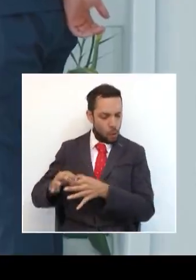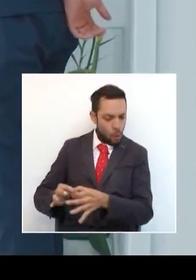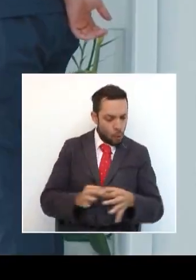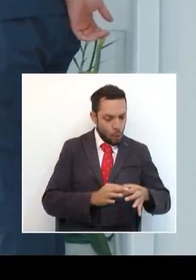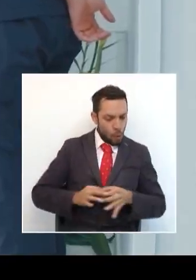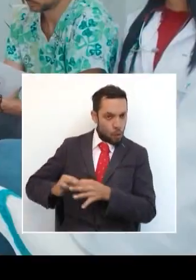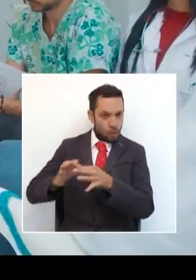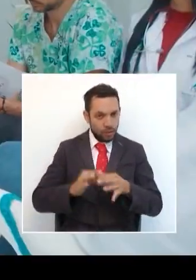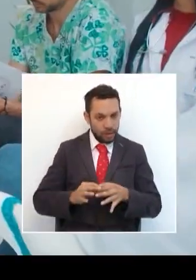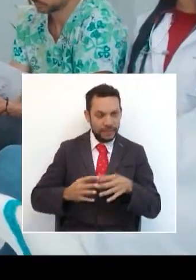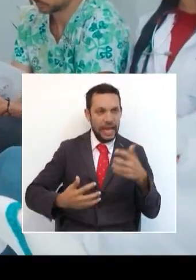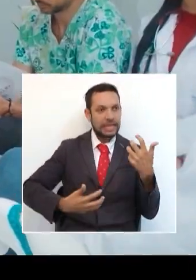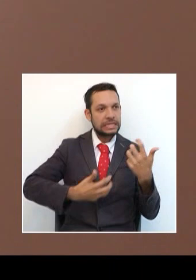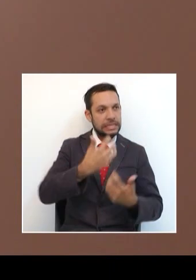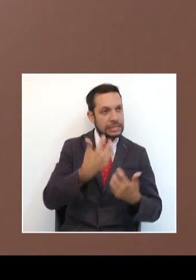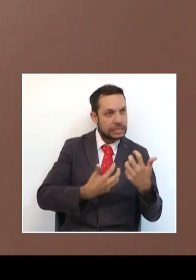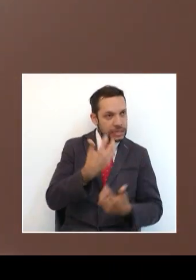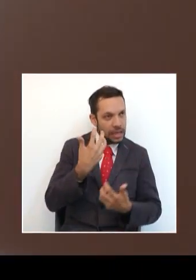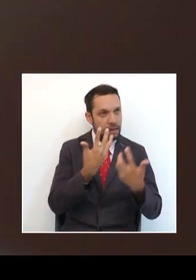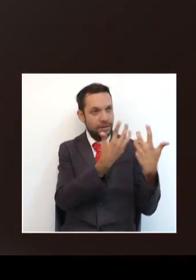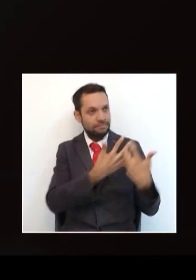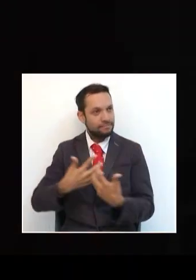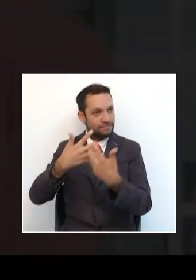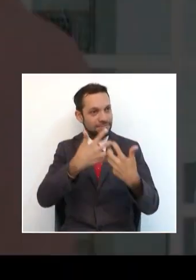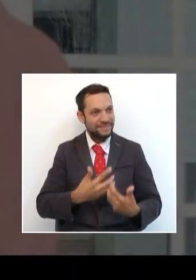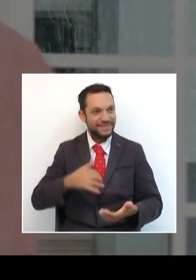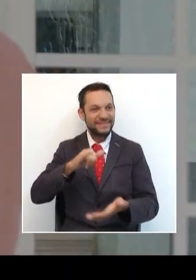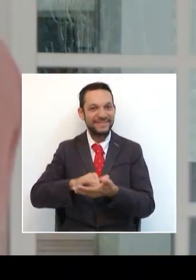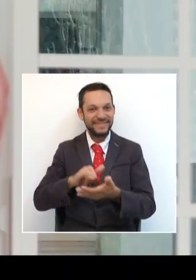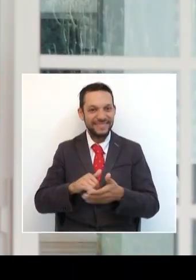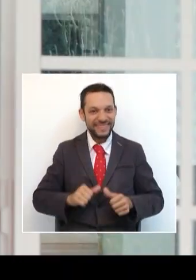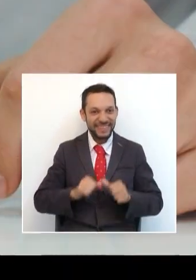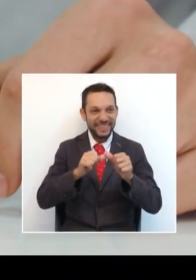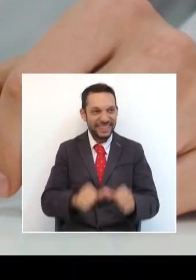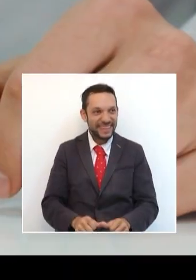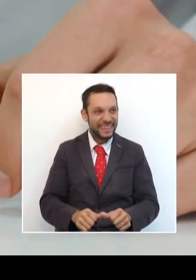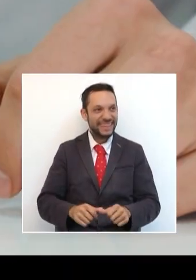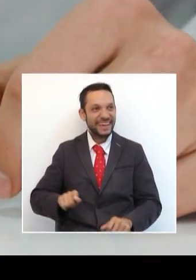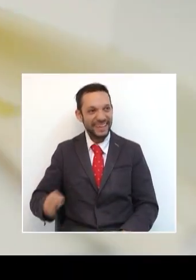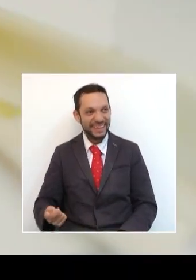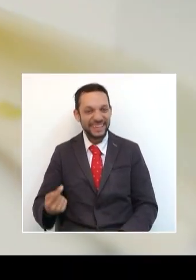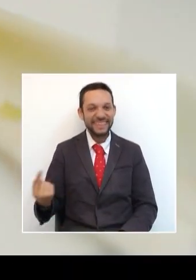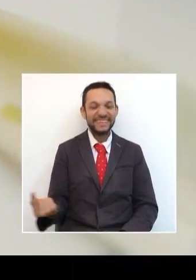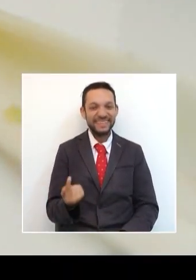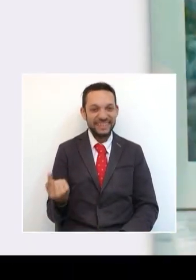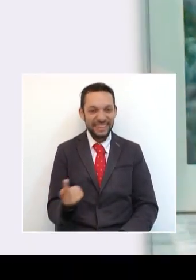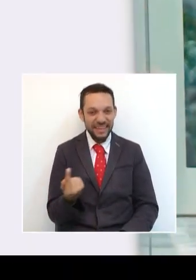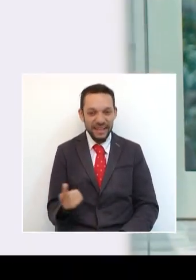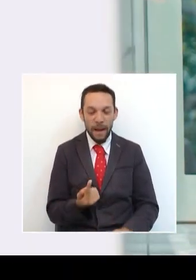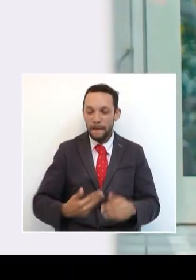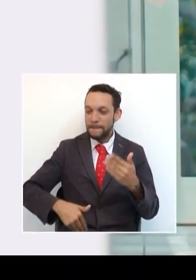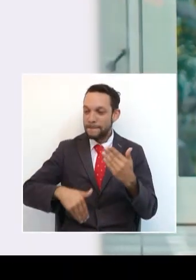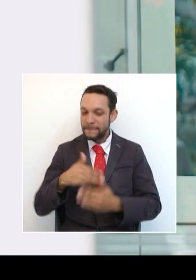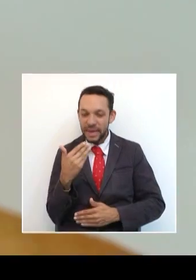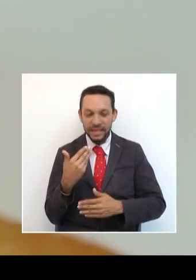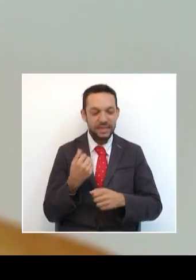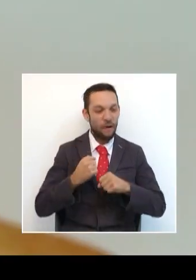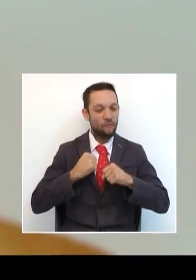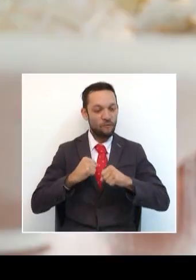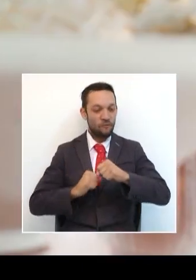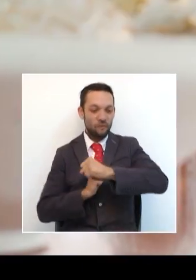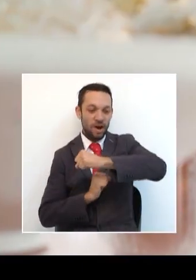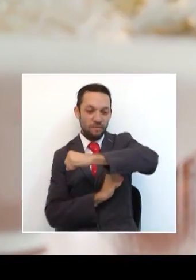En la comida sucede lo mismo. Cuando yo realizo un batido, estoy haciendo una sinergia de unas